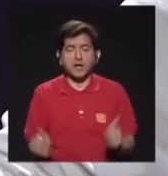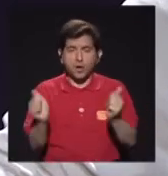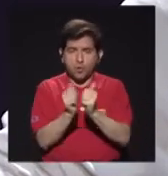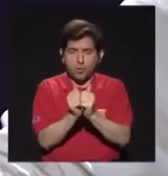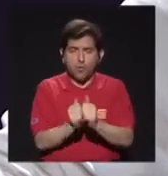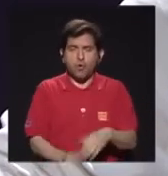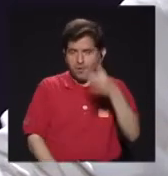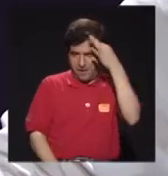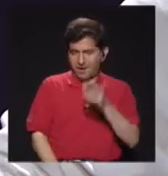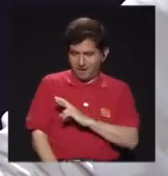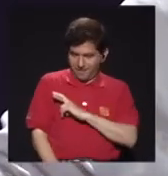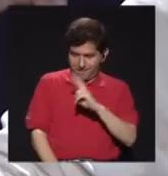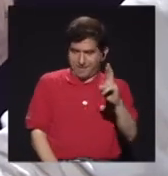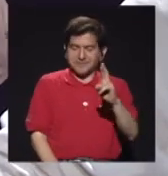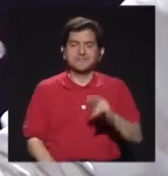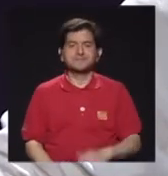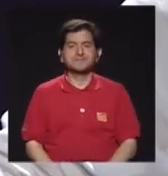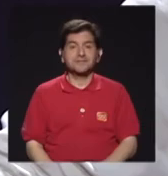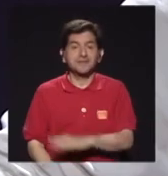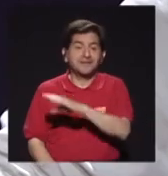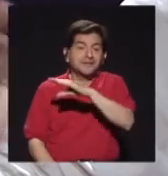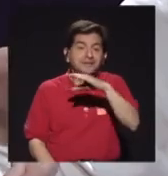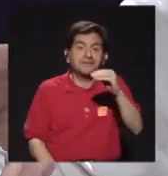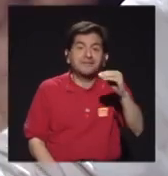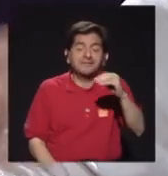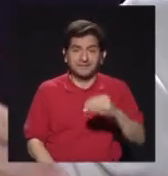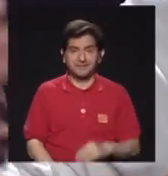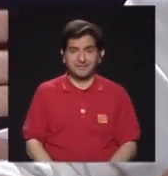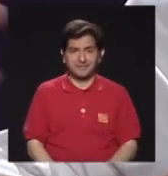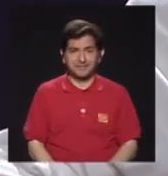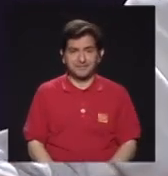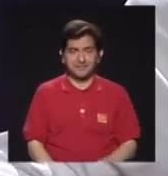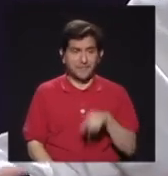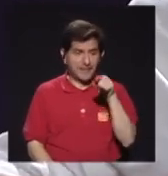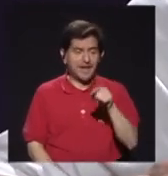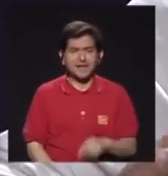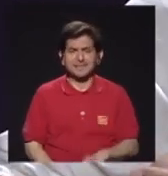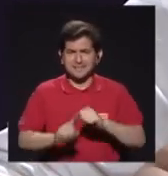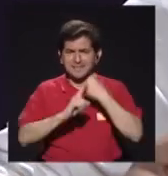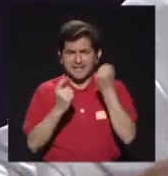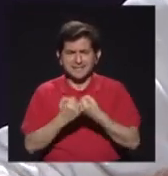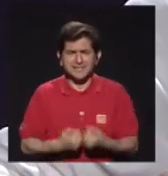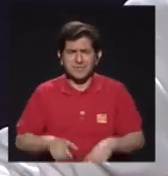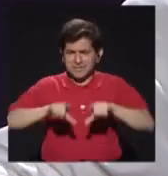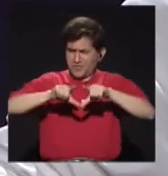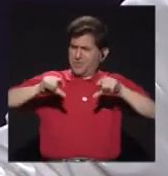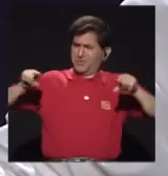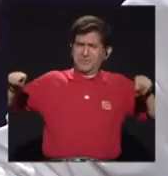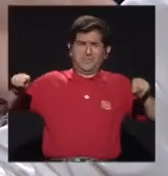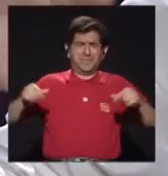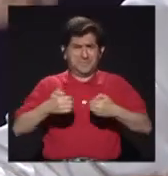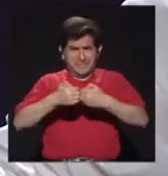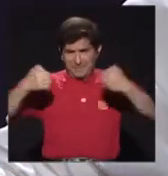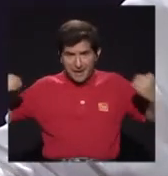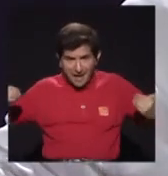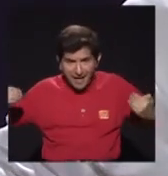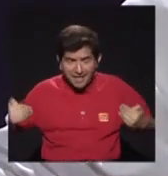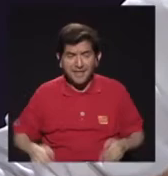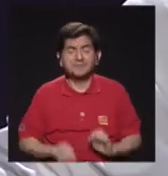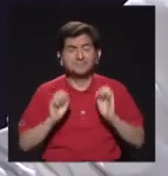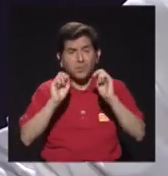por decirlo de alguna manera y que esta polarización que habla antonio que lo permiten